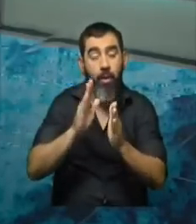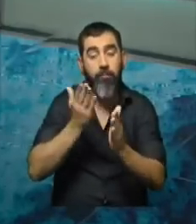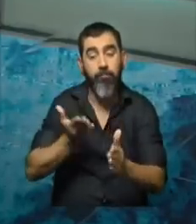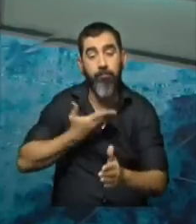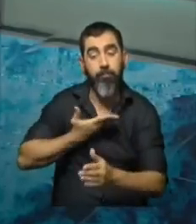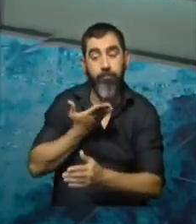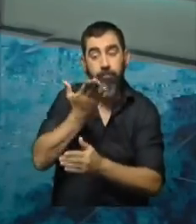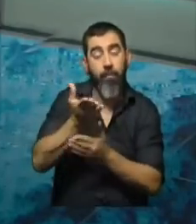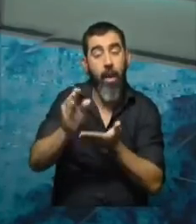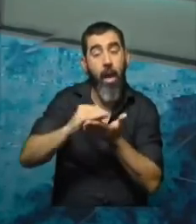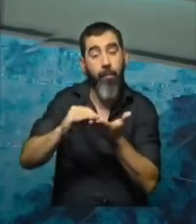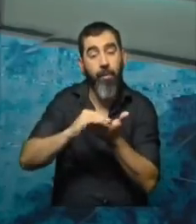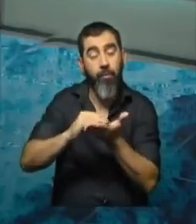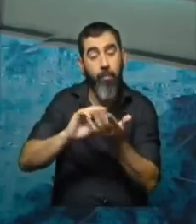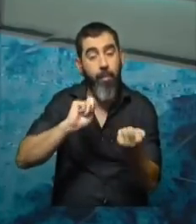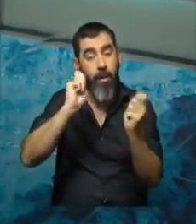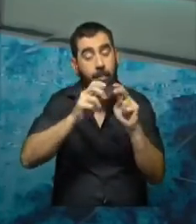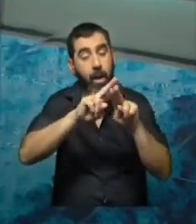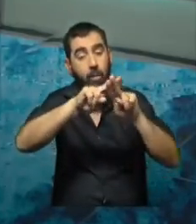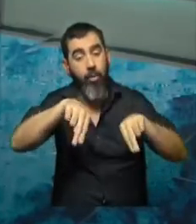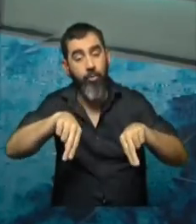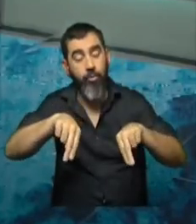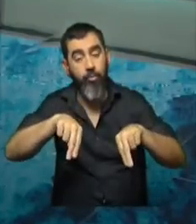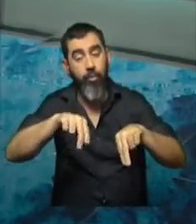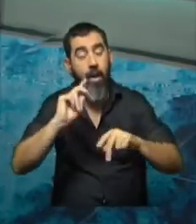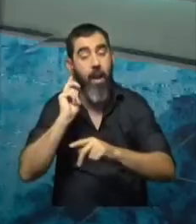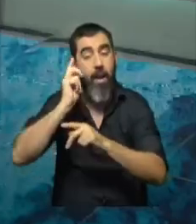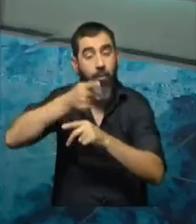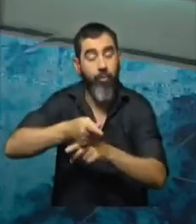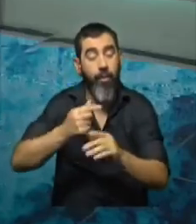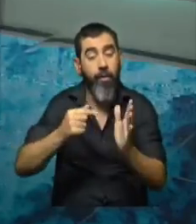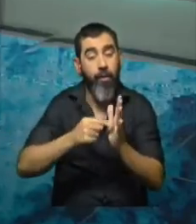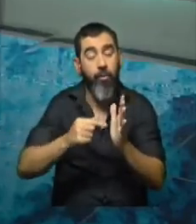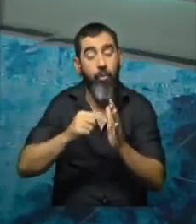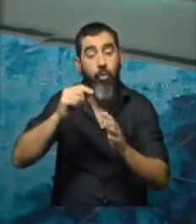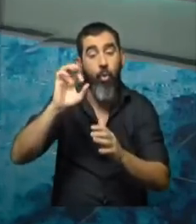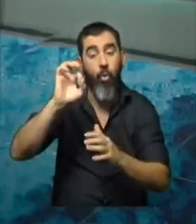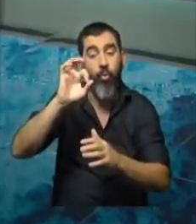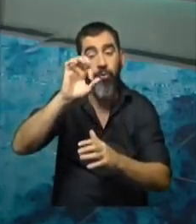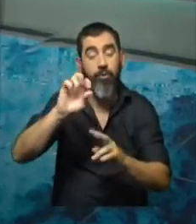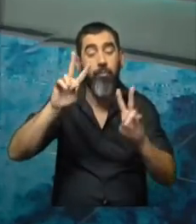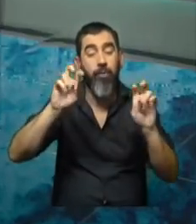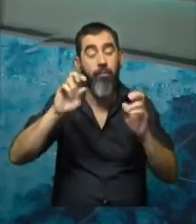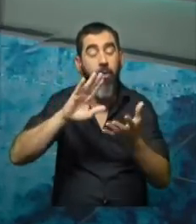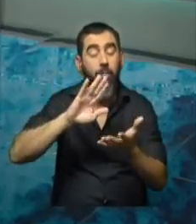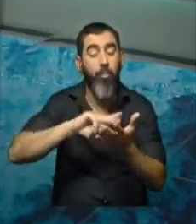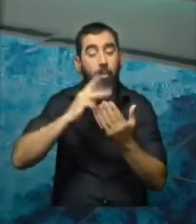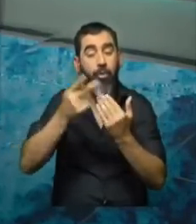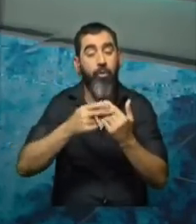recursos administrativos de revocación y anulación contra la resolución del directorio de OCE sobre el proyecto Neptuno.